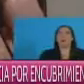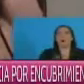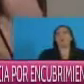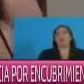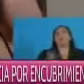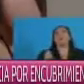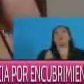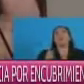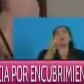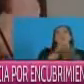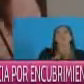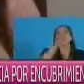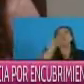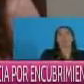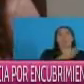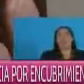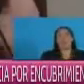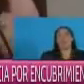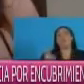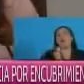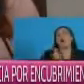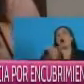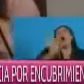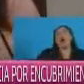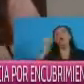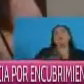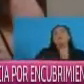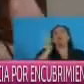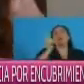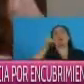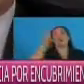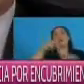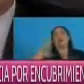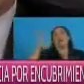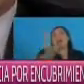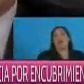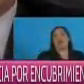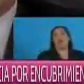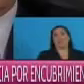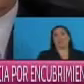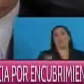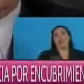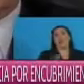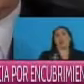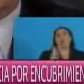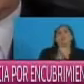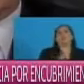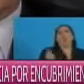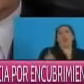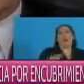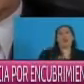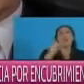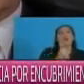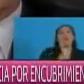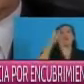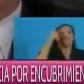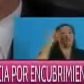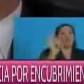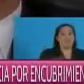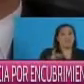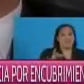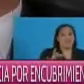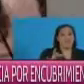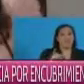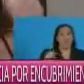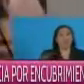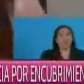la Argentina la representamos nosotros, por lo menos hasta el 10 de diciembre, y sostiene que este